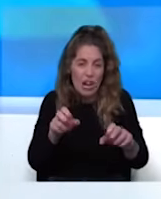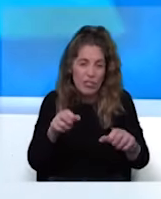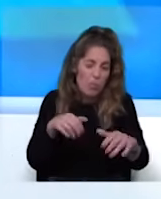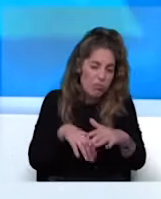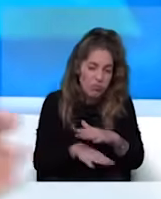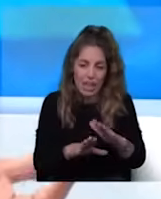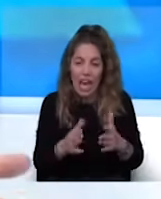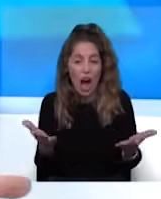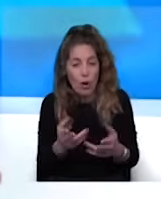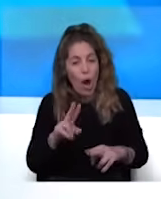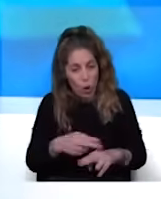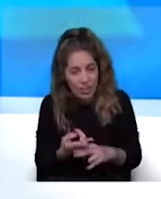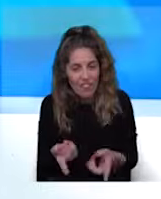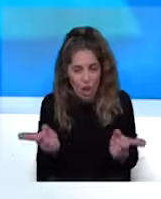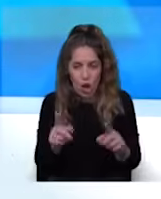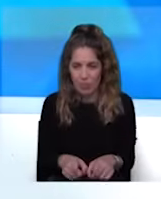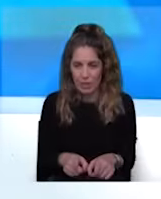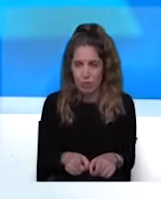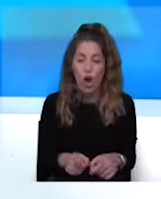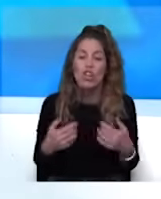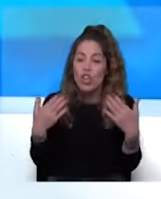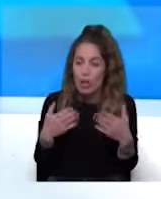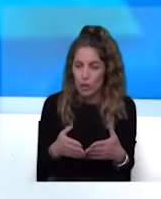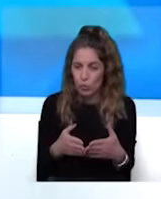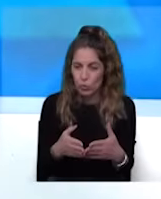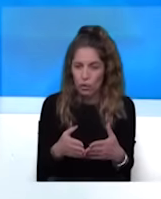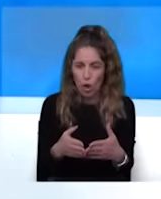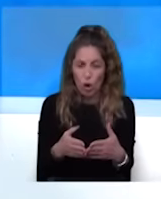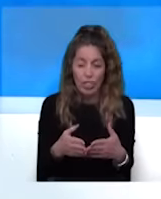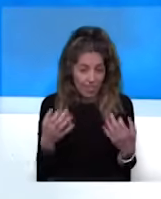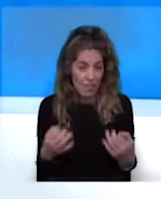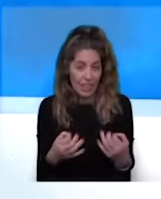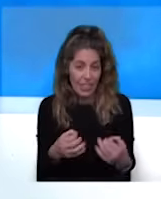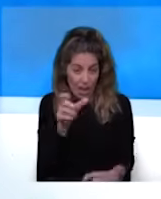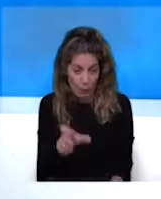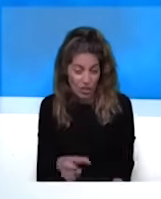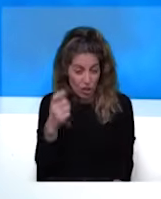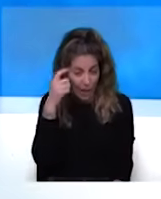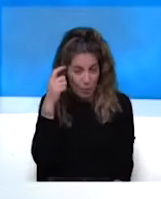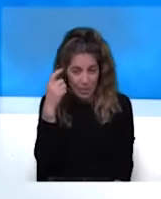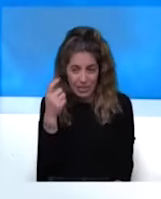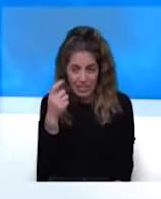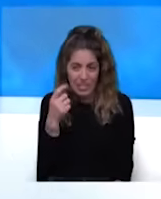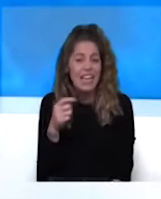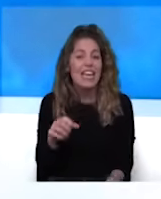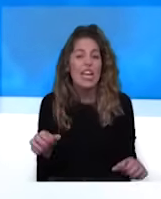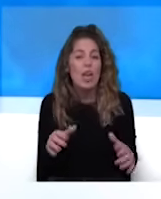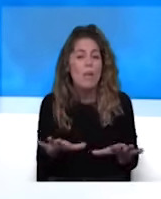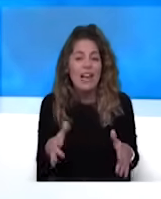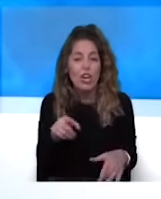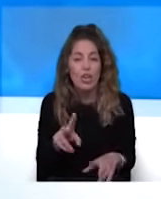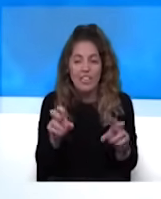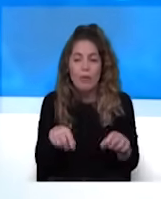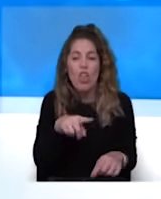alfombra y ahora volvió a pasar lo mismo porque yo le pregunto Honestamente a la gente que piense a ver qué es lo que pasa con este